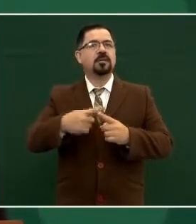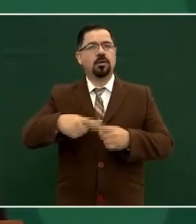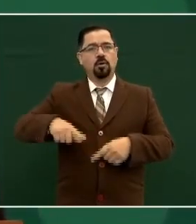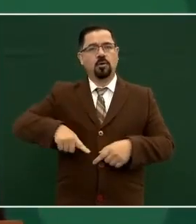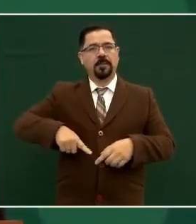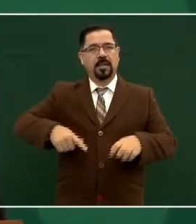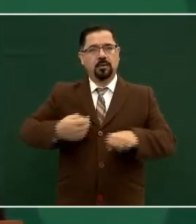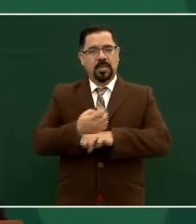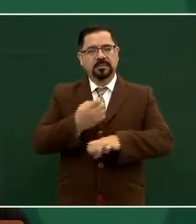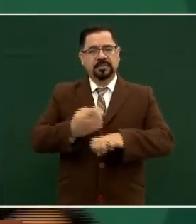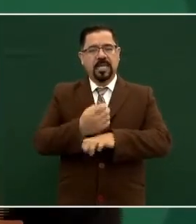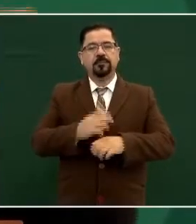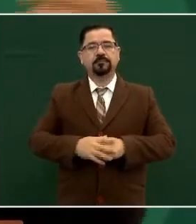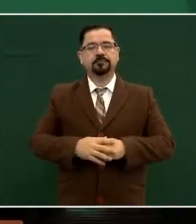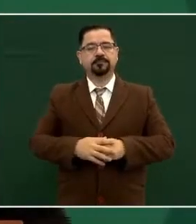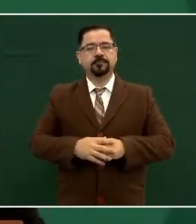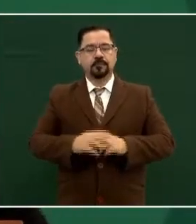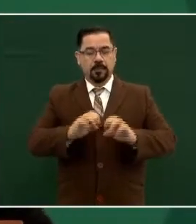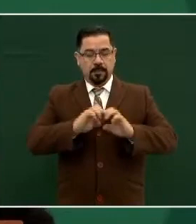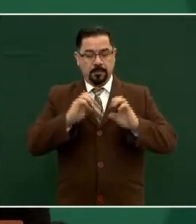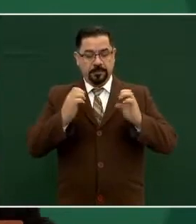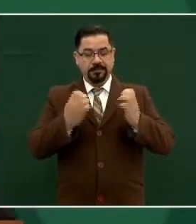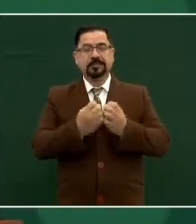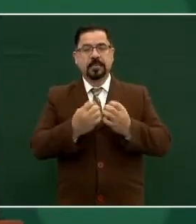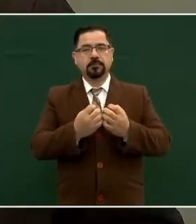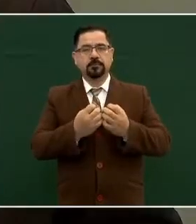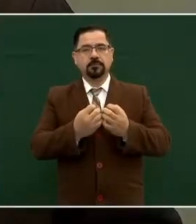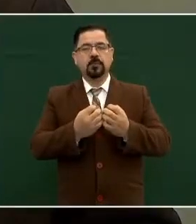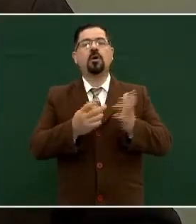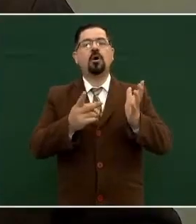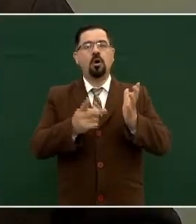se le van a entregar de nuevo